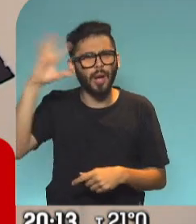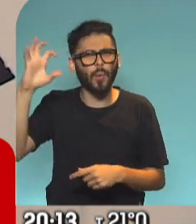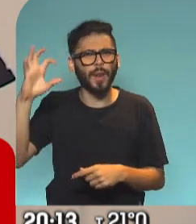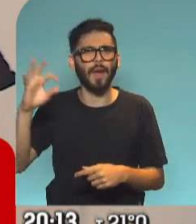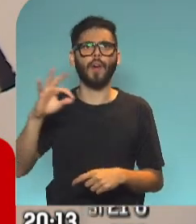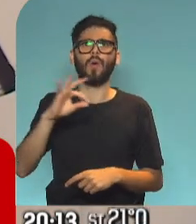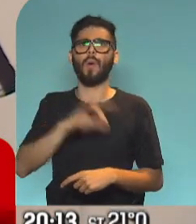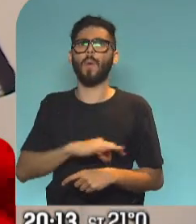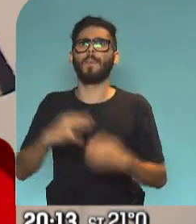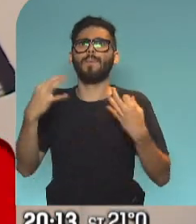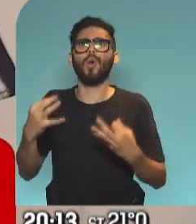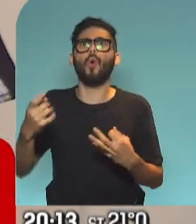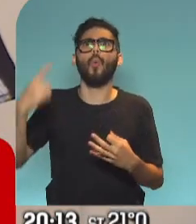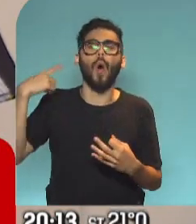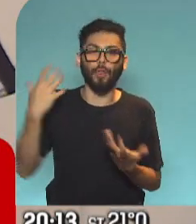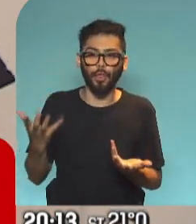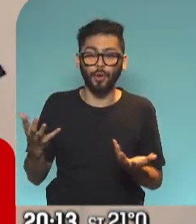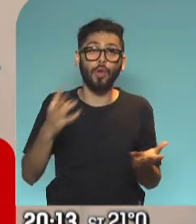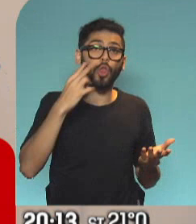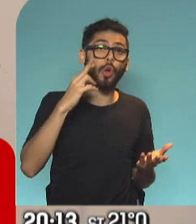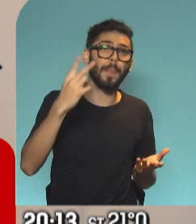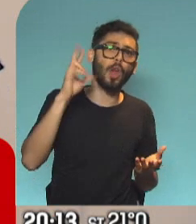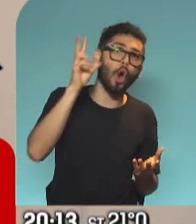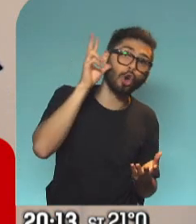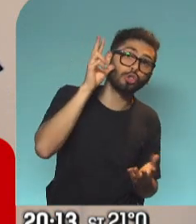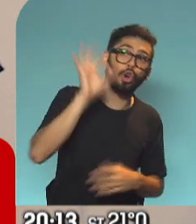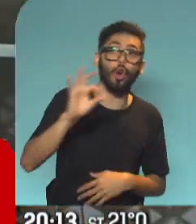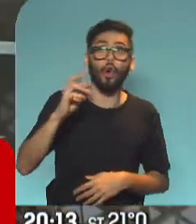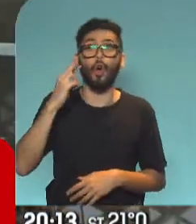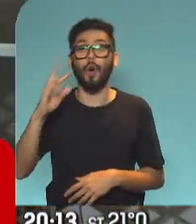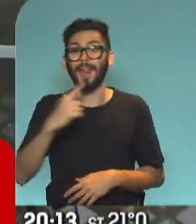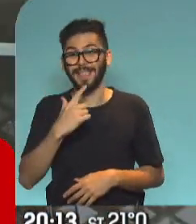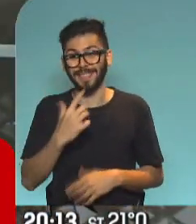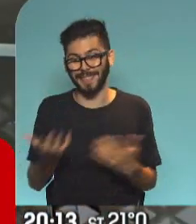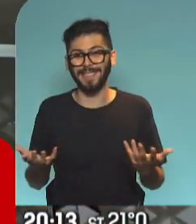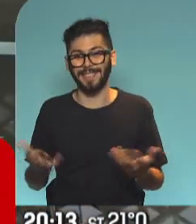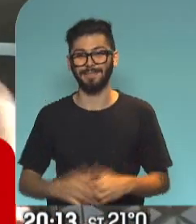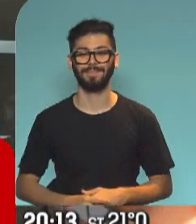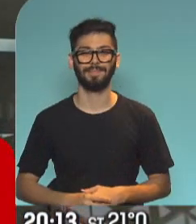sus saberes. Si con la fórmula del 2008 o con la fórmula del 2017.